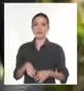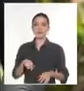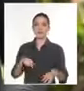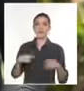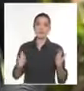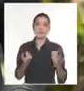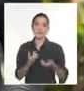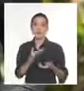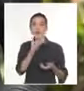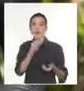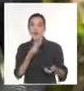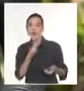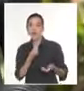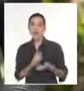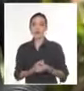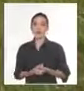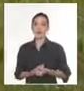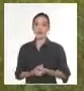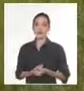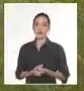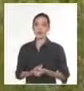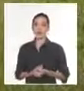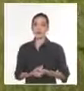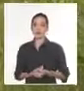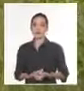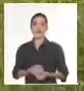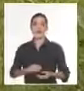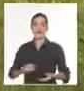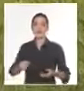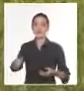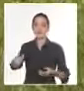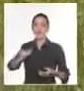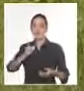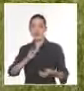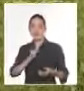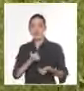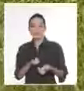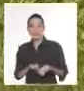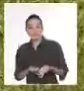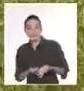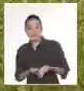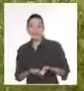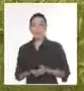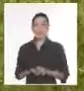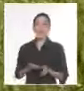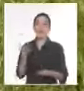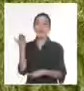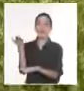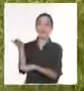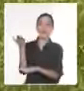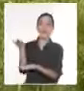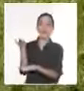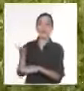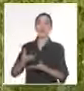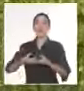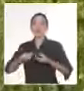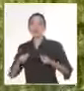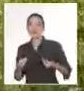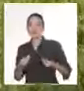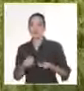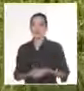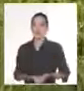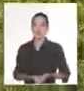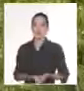nosotros solicitando tierra en vinculación, que cualquiera lo ve y uno piensa que es incapaz de hacer lo que hacen. Hoy por hoy podemos visitar a algunos